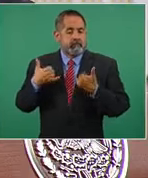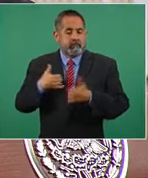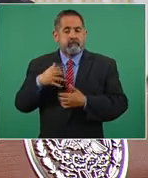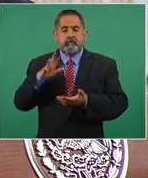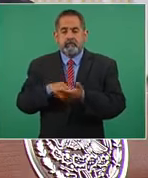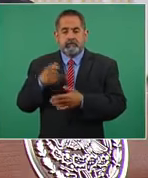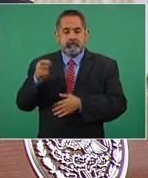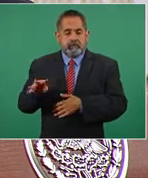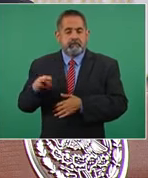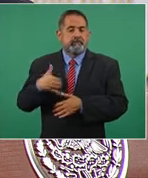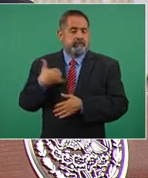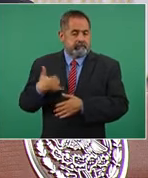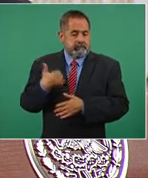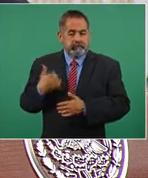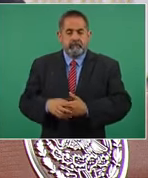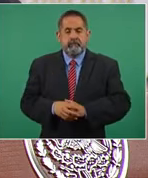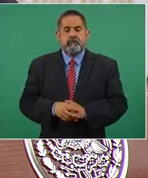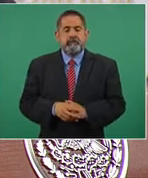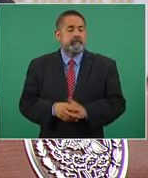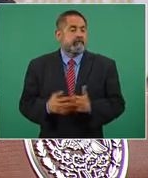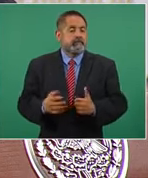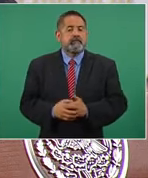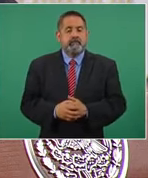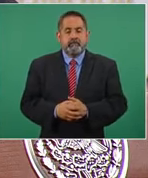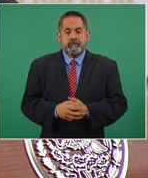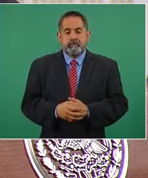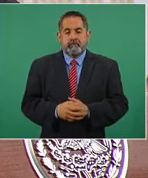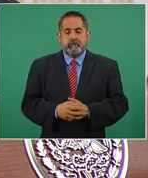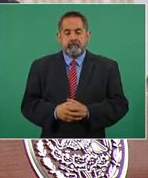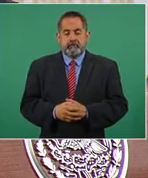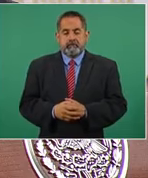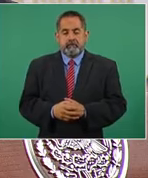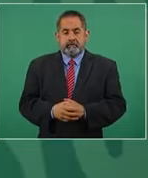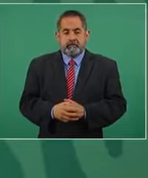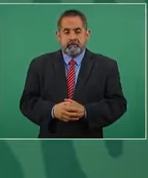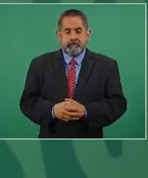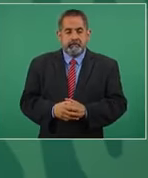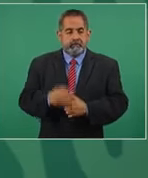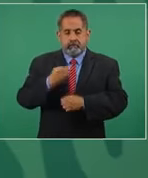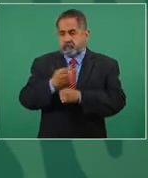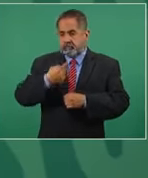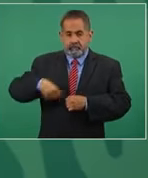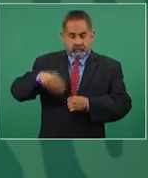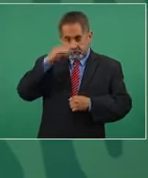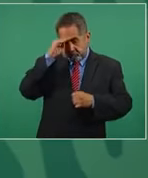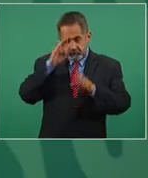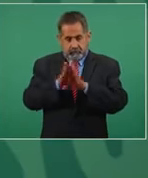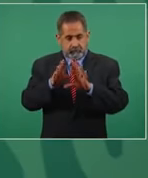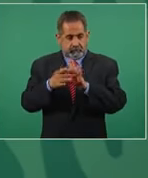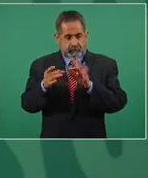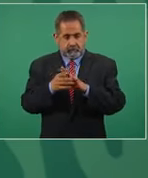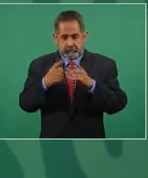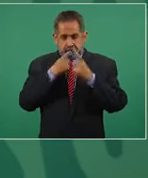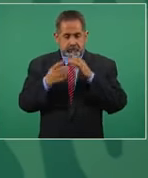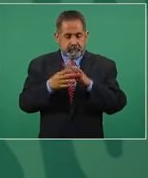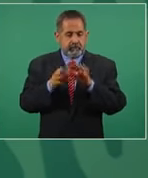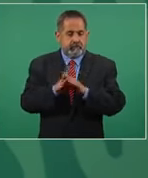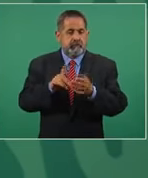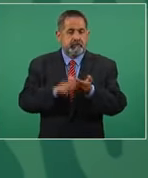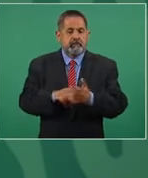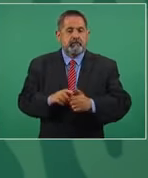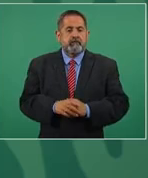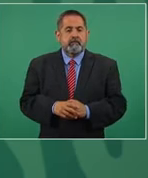registrados. Entonces, el planteamiento que estamos haciendo para